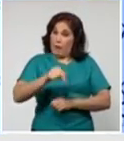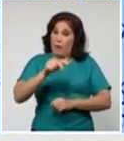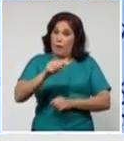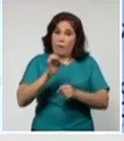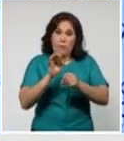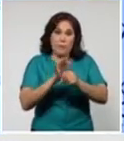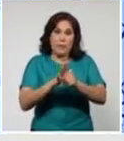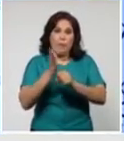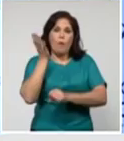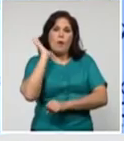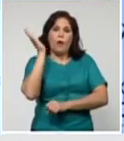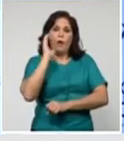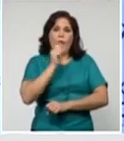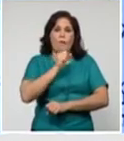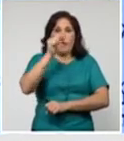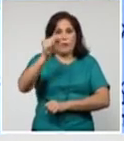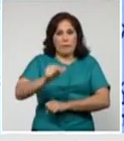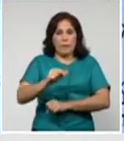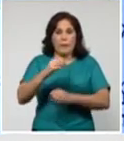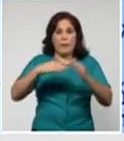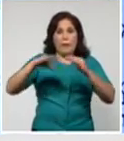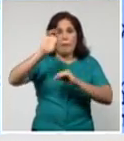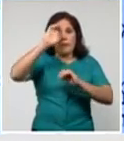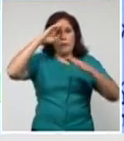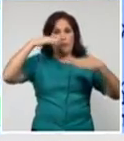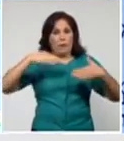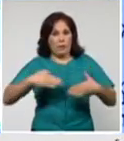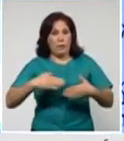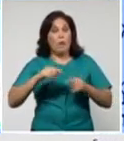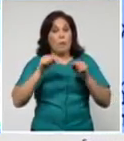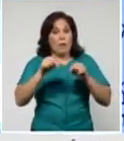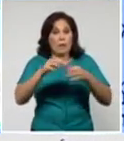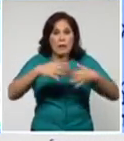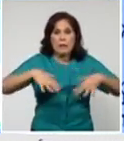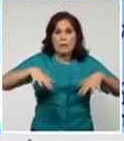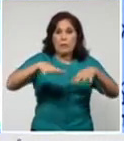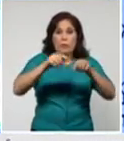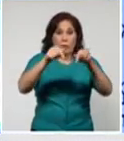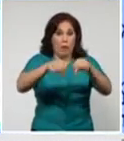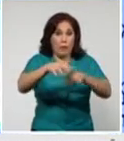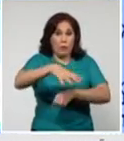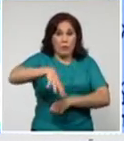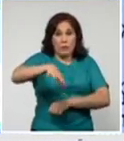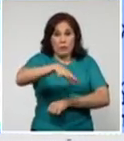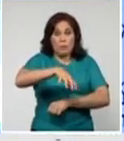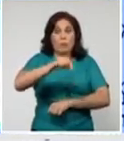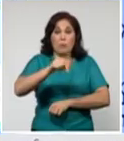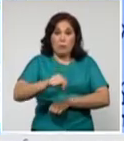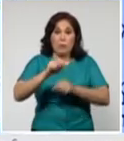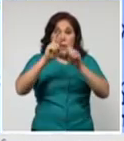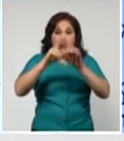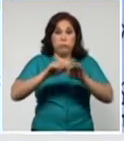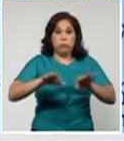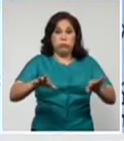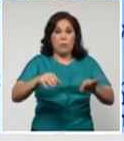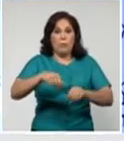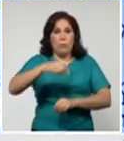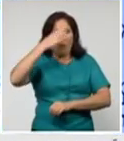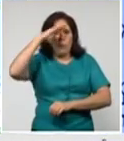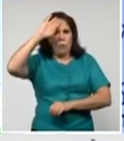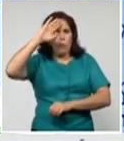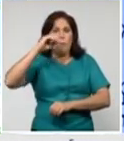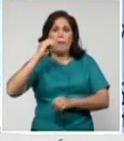la conferencia de prensa del Ministerio de Salud Pública sobre la actualización de la situación epidemiológica del país frente